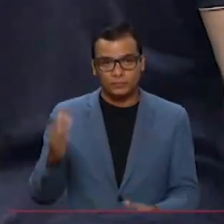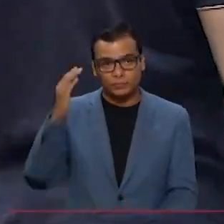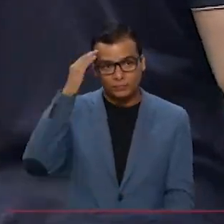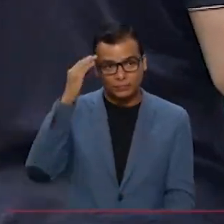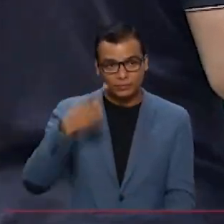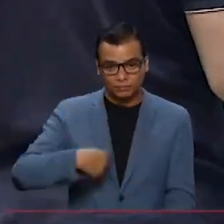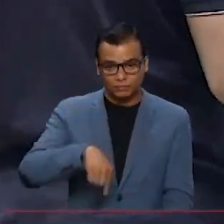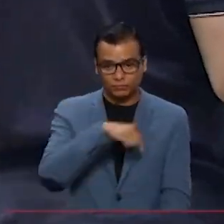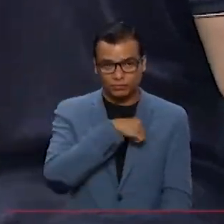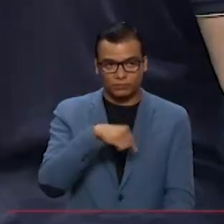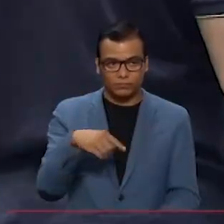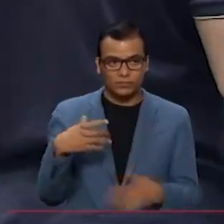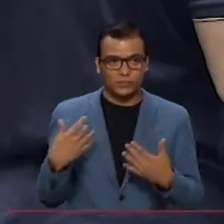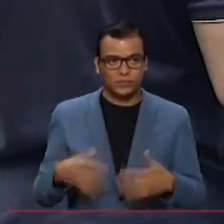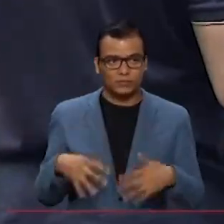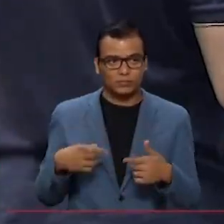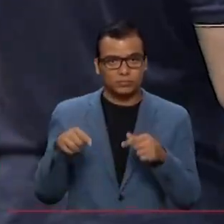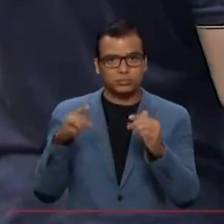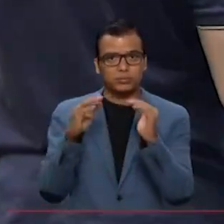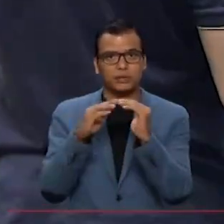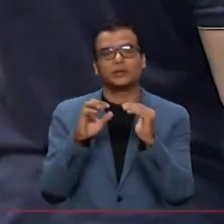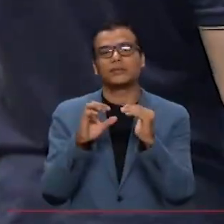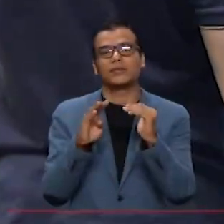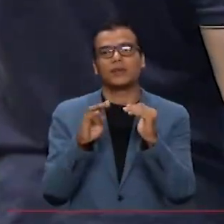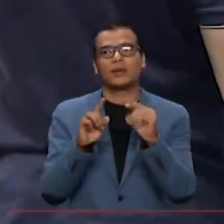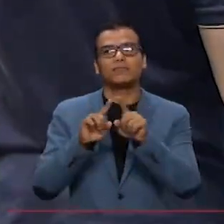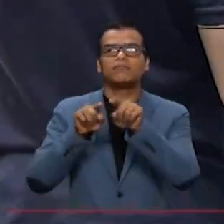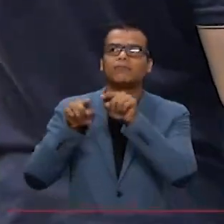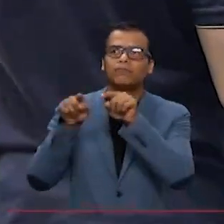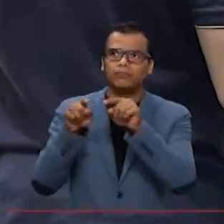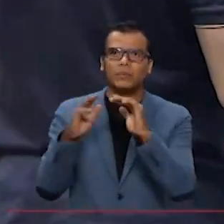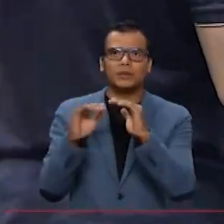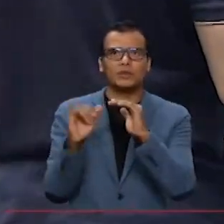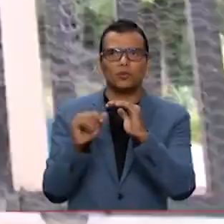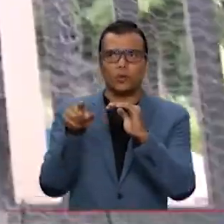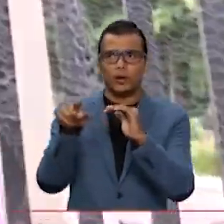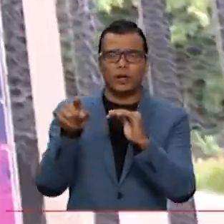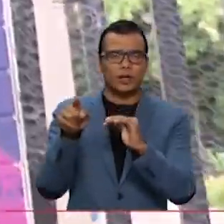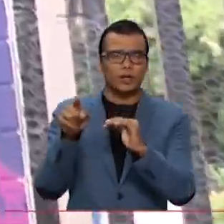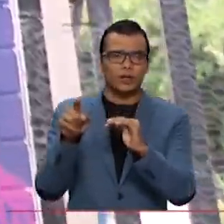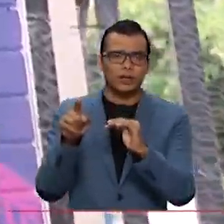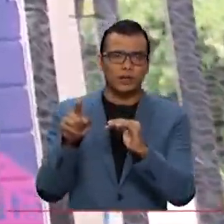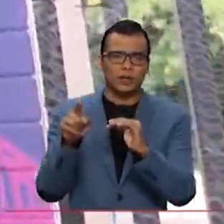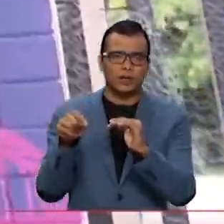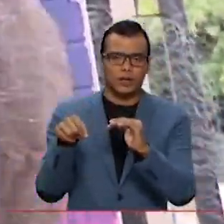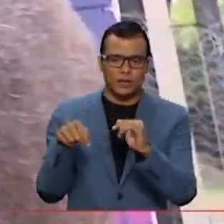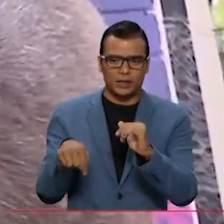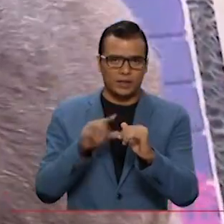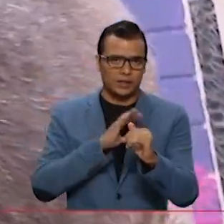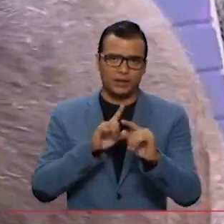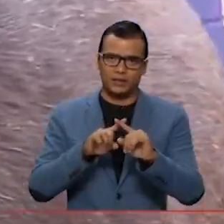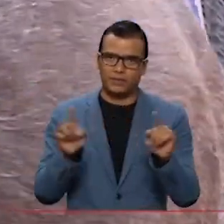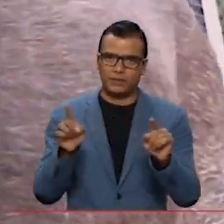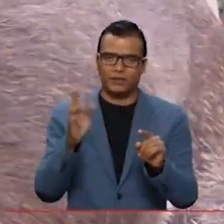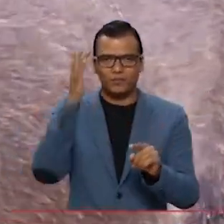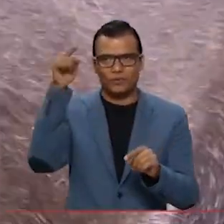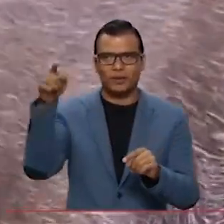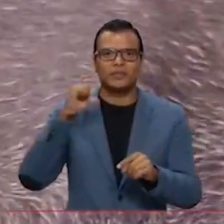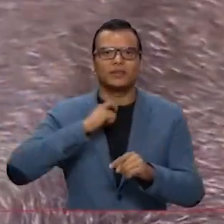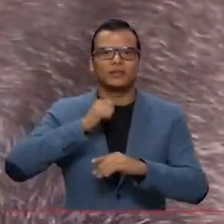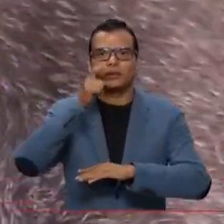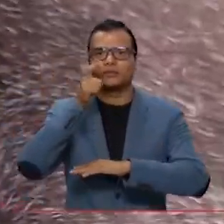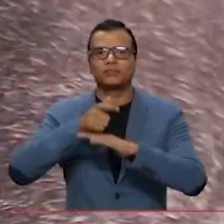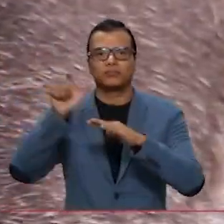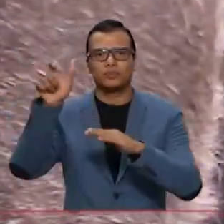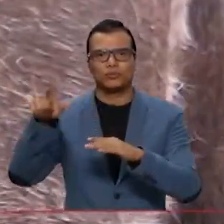de otros centros de protección y bienestar animal, podemos contar con un inspector de policía solamente